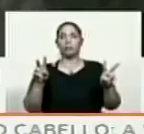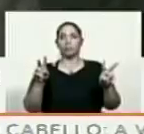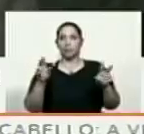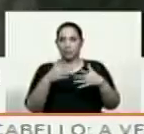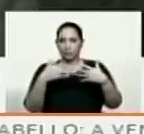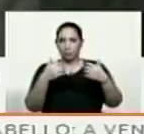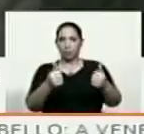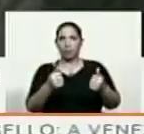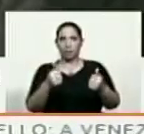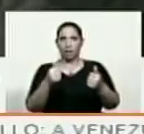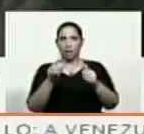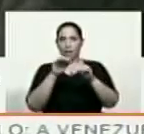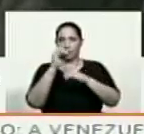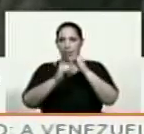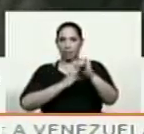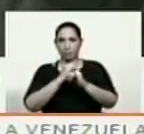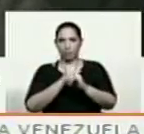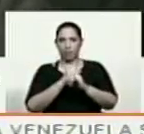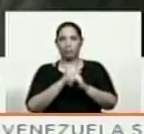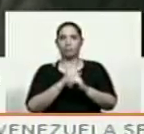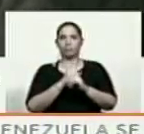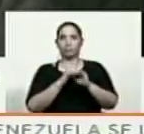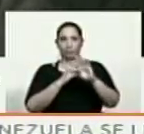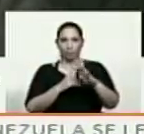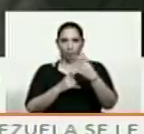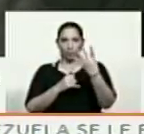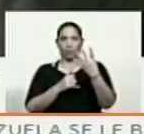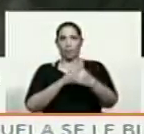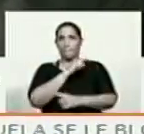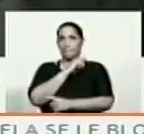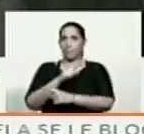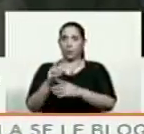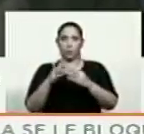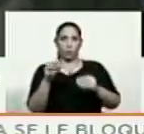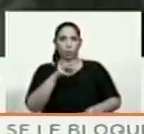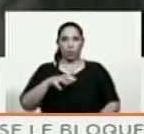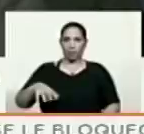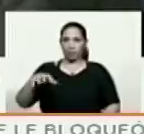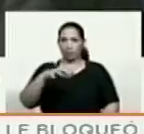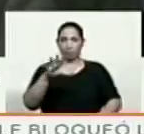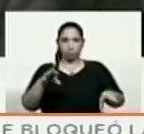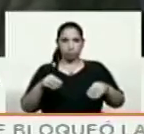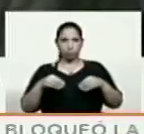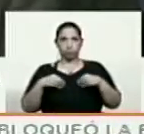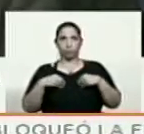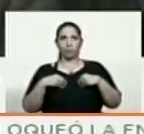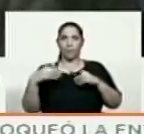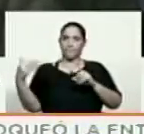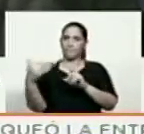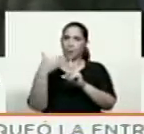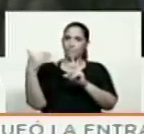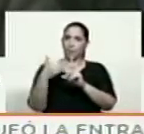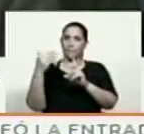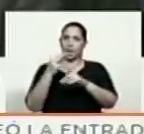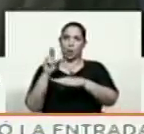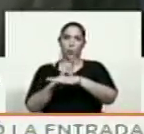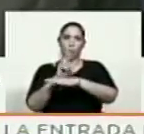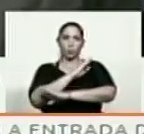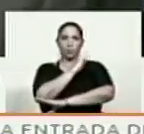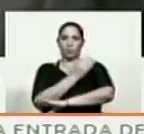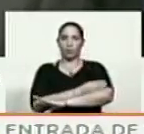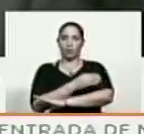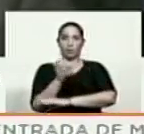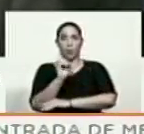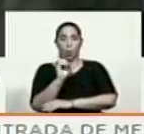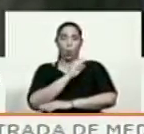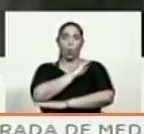artículo 2.4. Número cuatro, la obligación de todo Estado de abstenerse de recurrir a la amenaza del uso de la fuerza o al uso de la